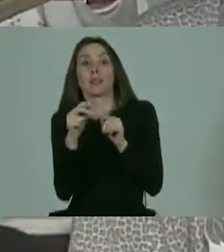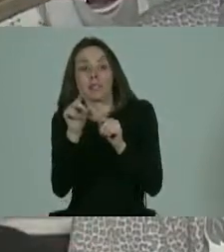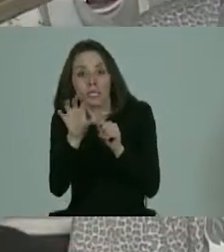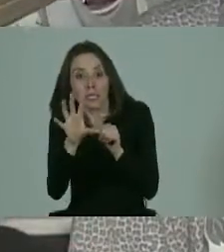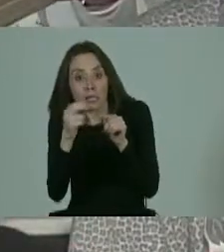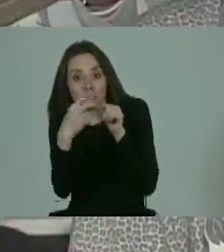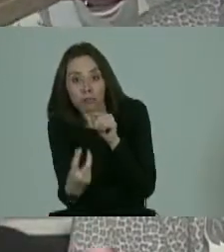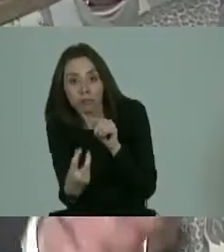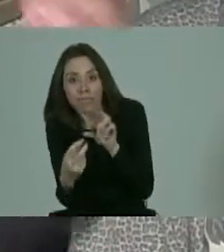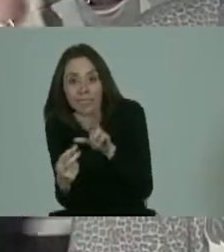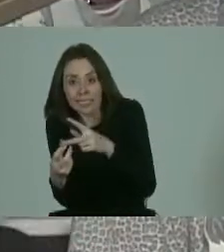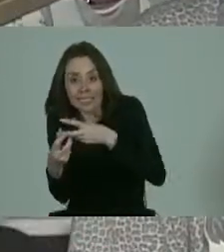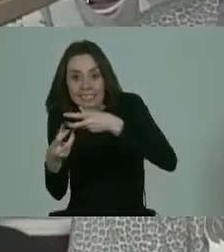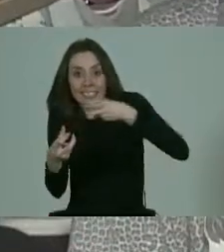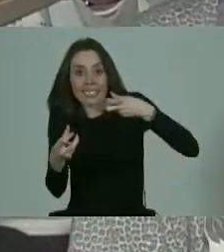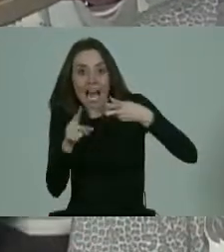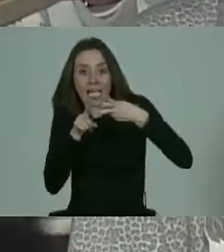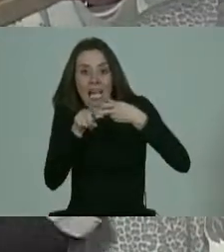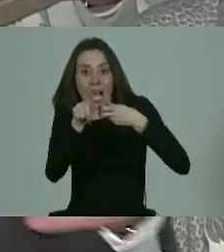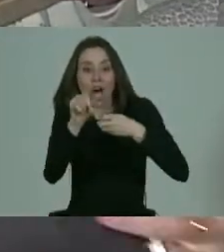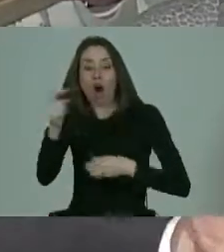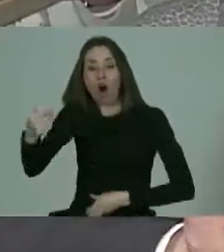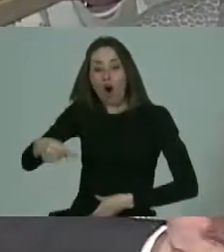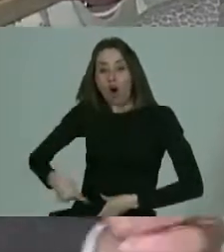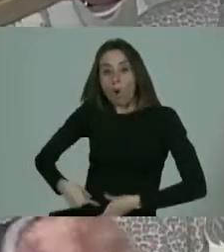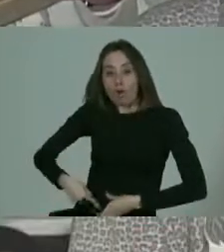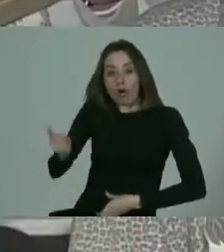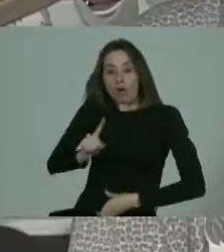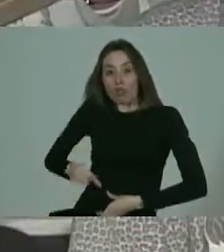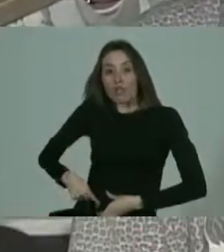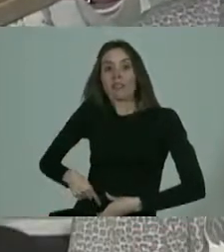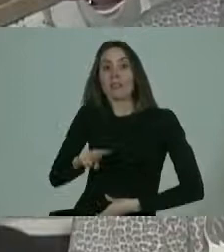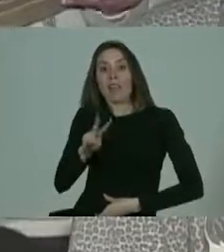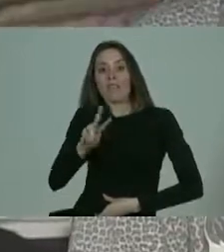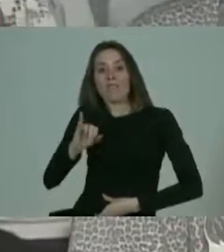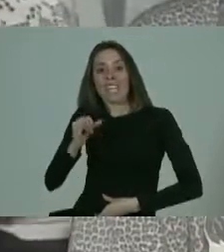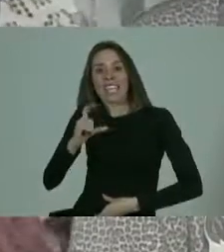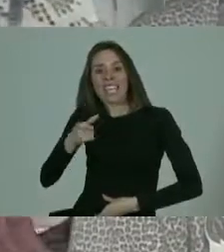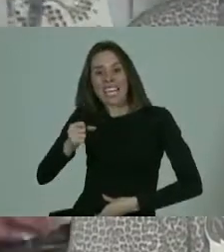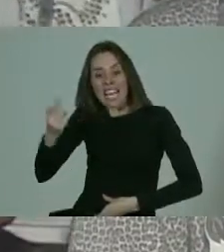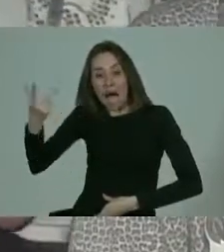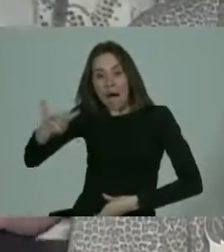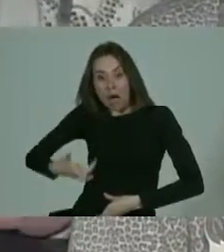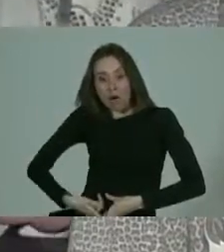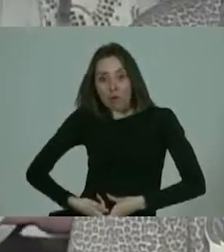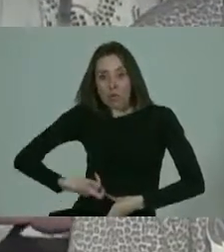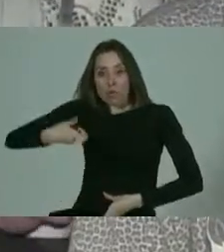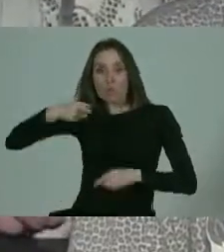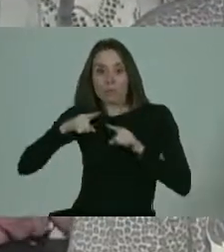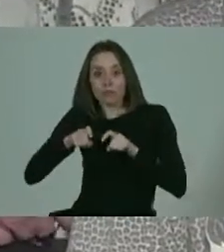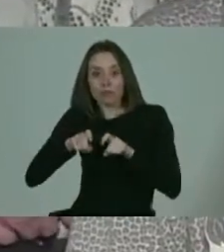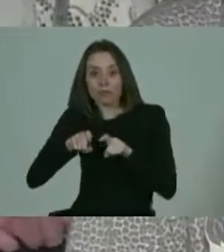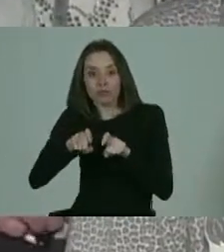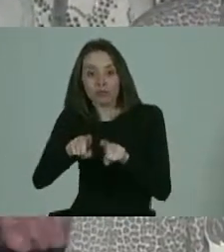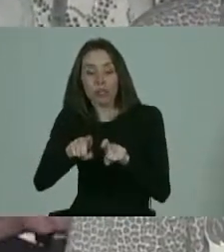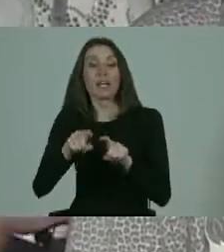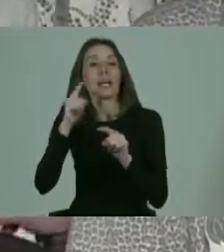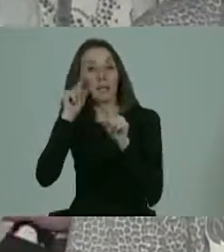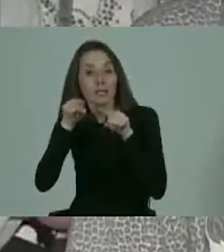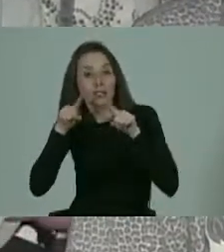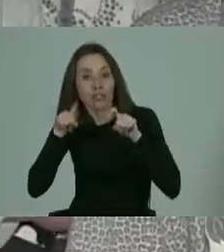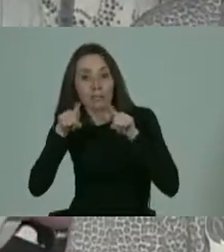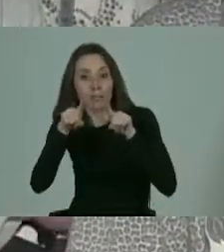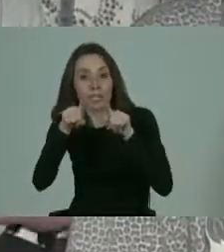espermatozoides a veces a la vejiga o abc hacia afuera pero con mucha frecuencia eso espermatozoide